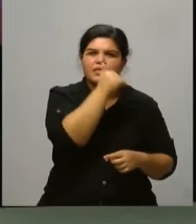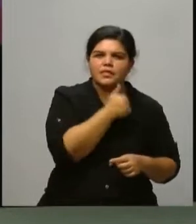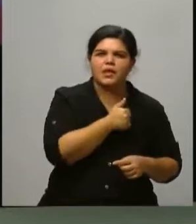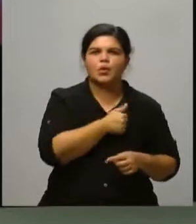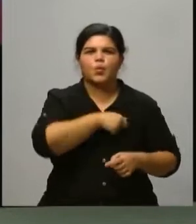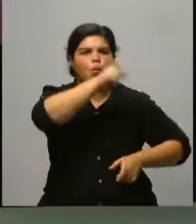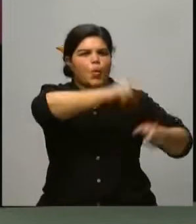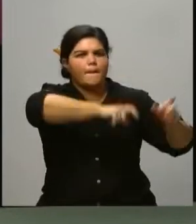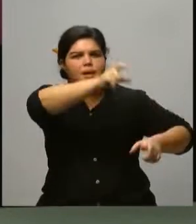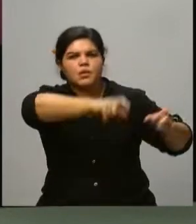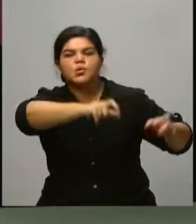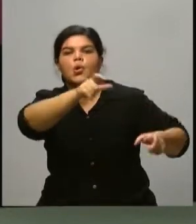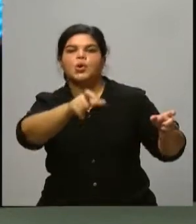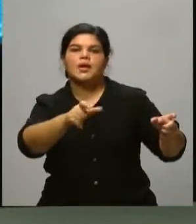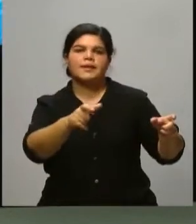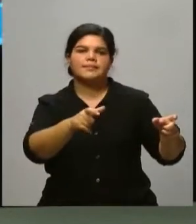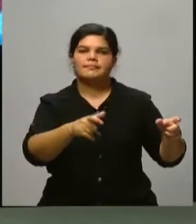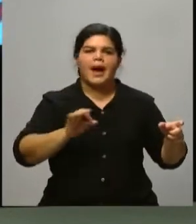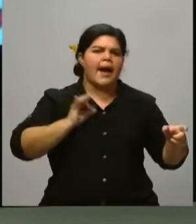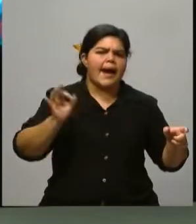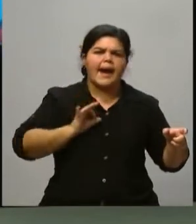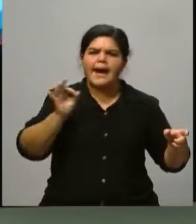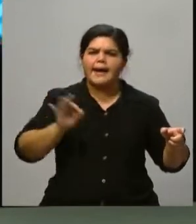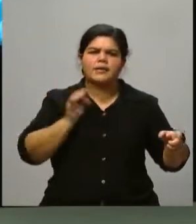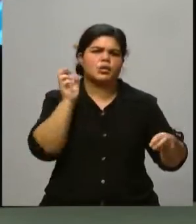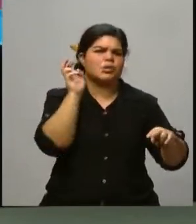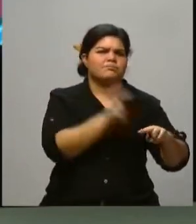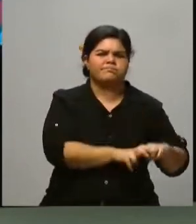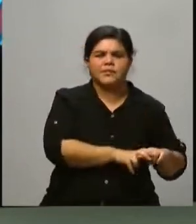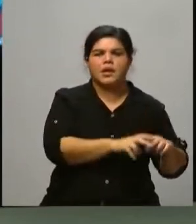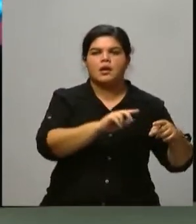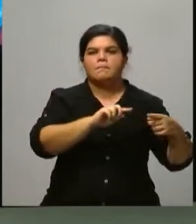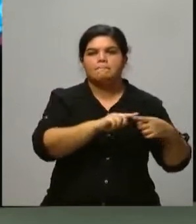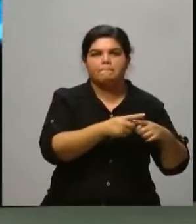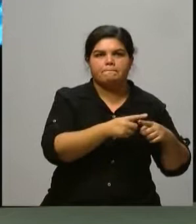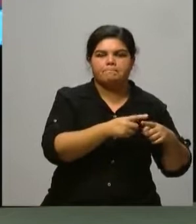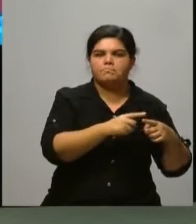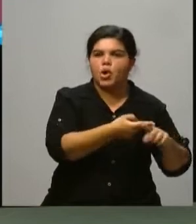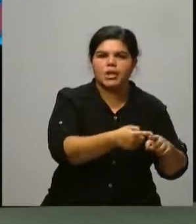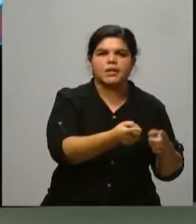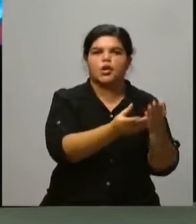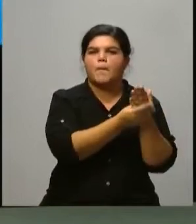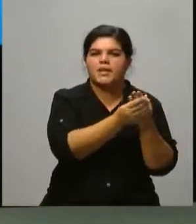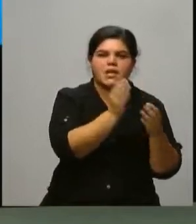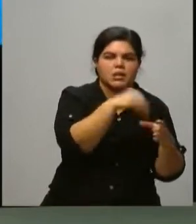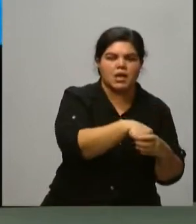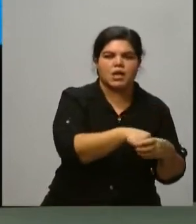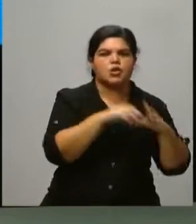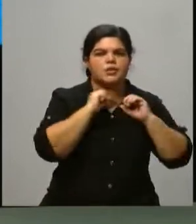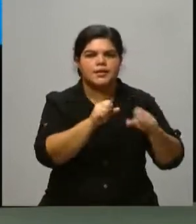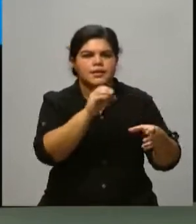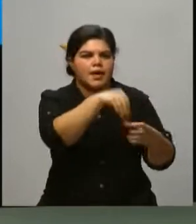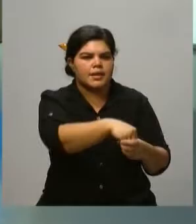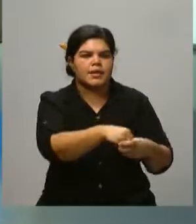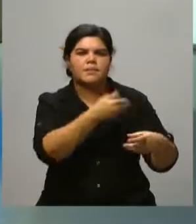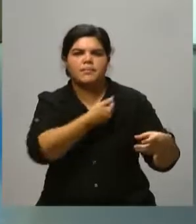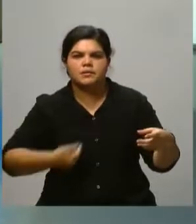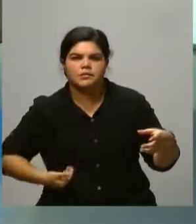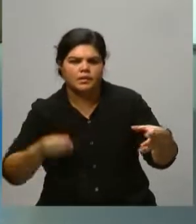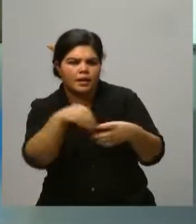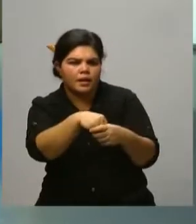Bueno, coincidís, digo, después de escucharte lo que has dicho, es como hay coincidencias en eso, ¿no? Obvio, sí, absolutamente. Creo que hay